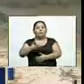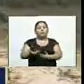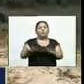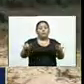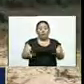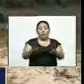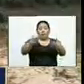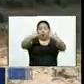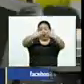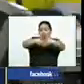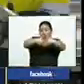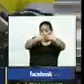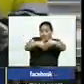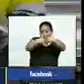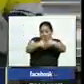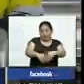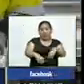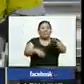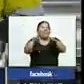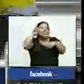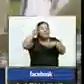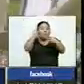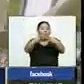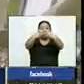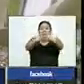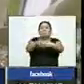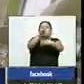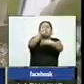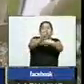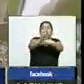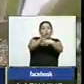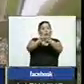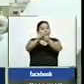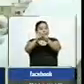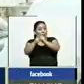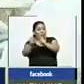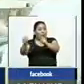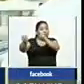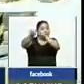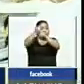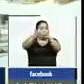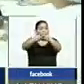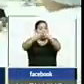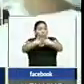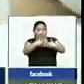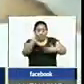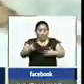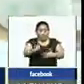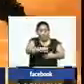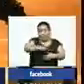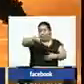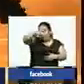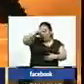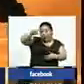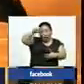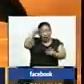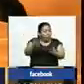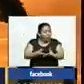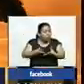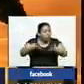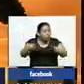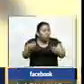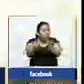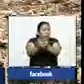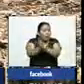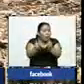Las empresas B son aquellas que redefinen el sentido del éxito empresarial usando a la fuerza del mercado para dar solución a problemas